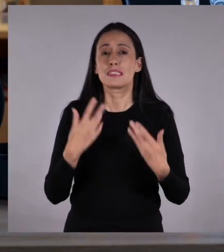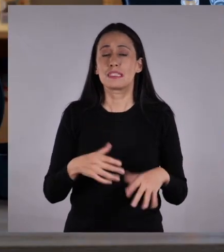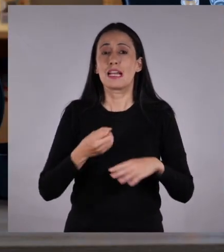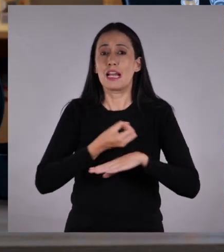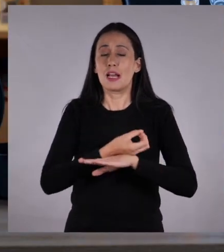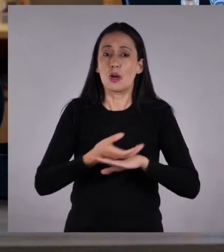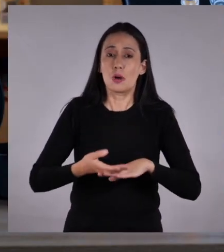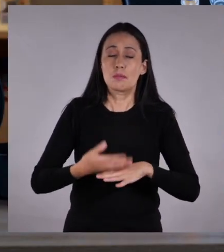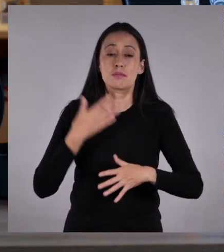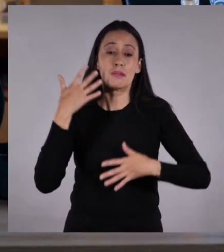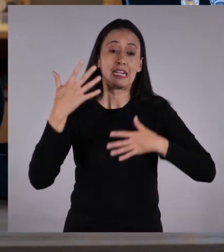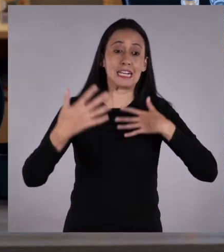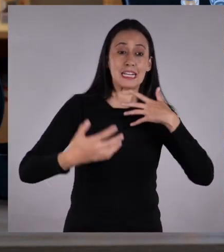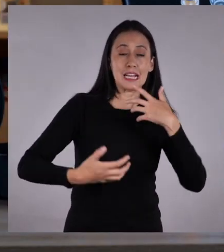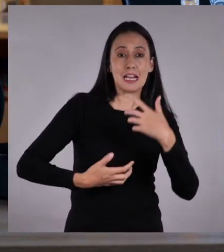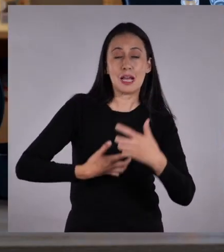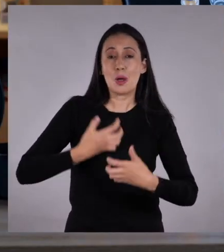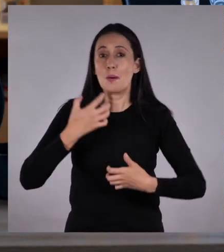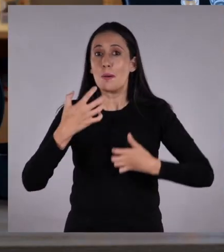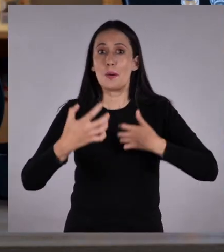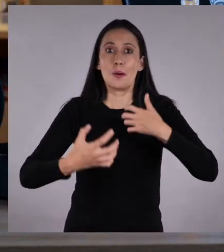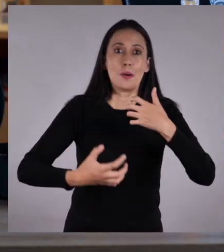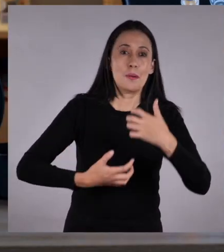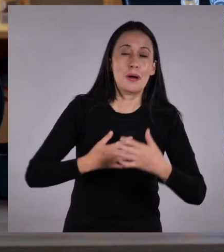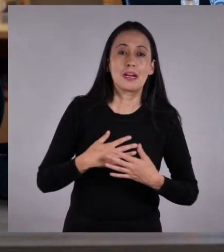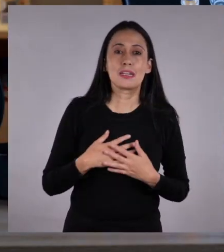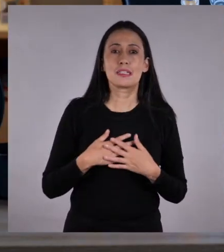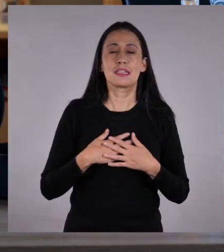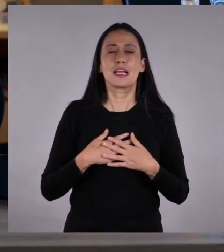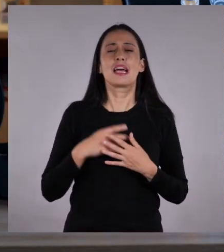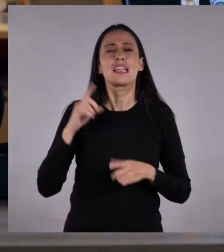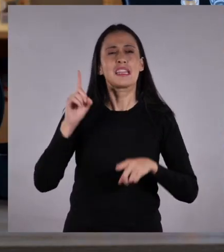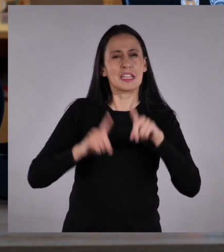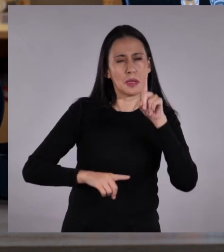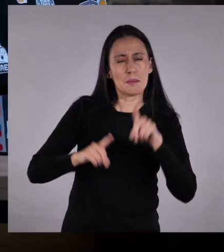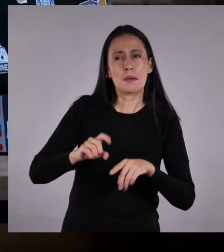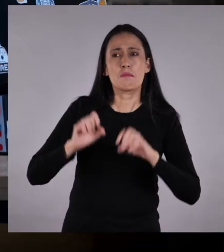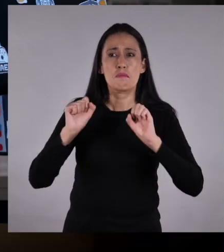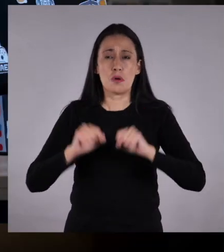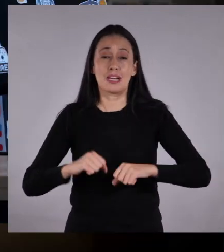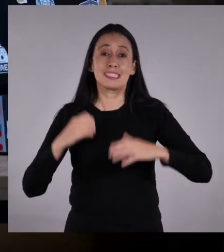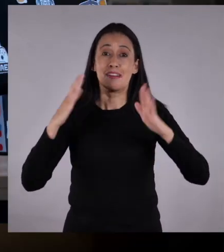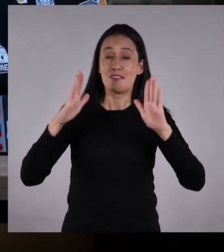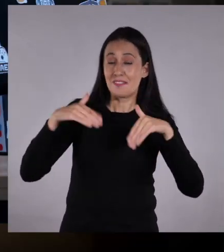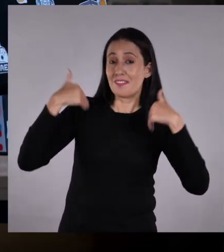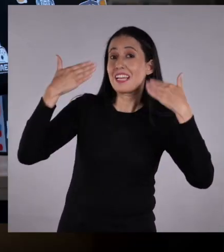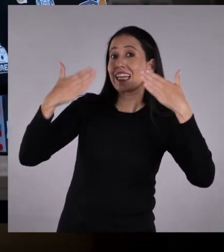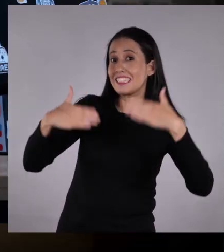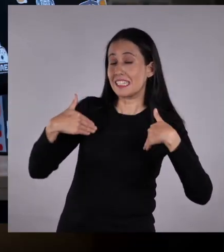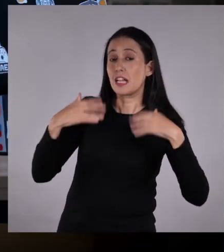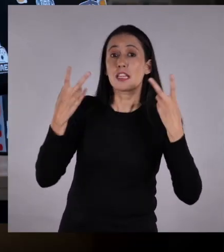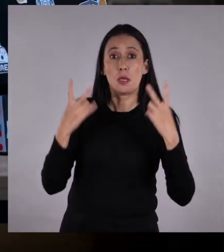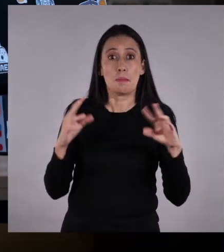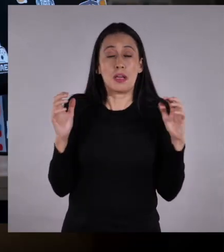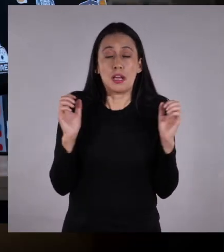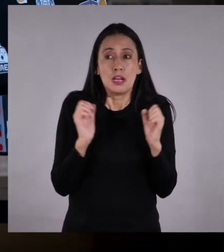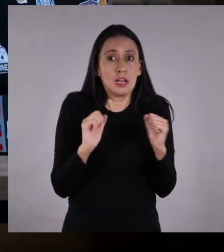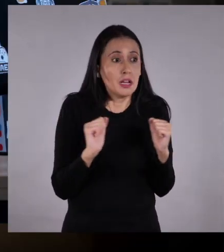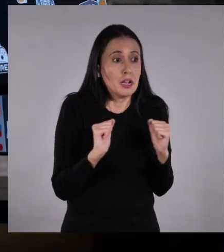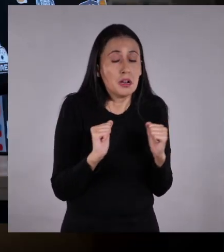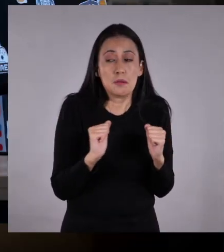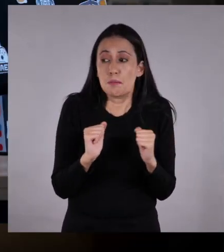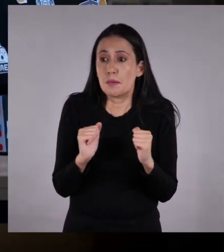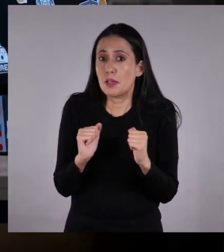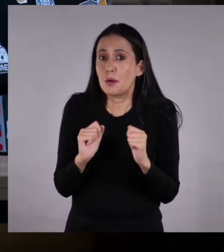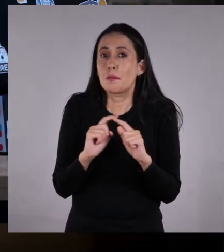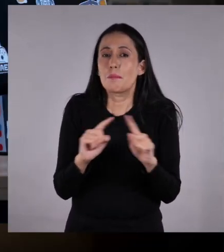No solo las de duelo. También puede ser la felicidad o el miedo. Pero en serio que expresarlas a través del arte